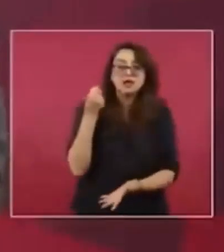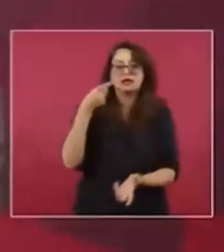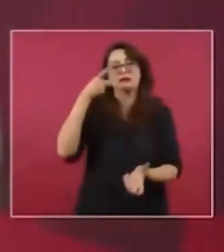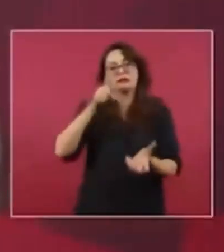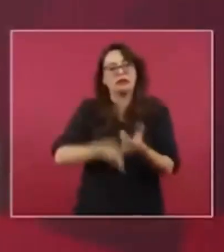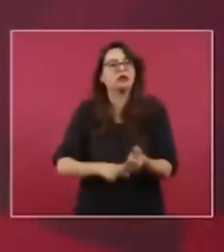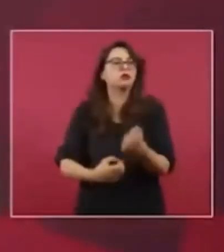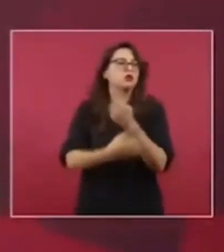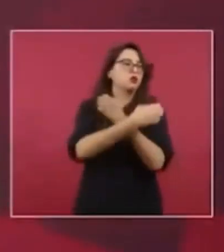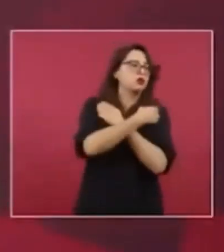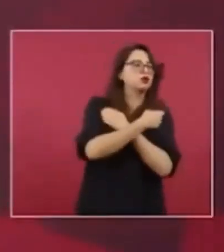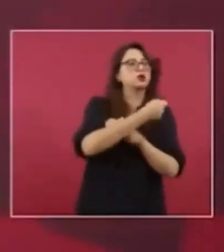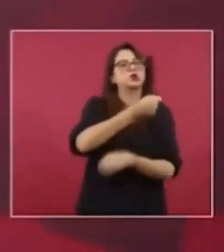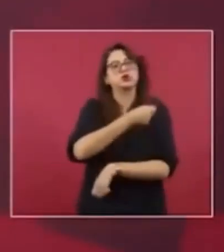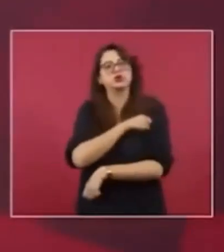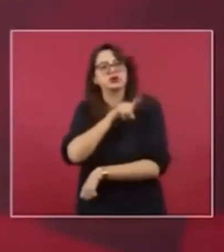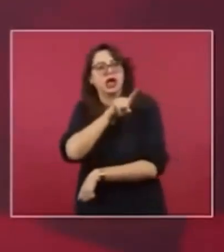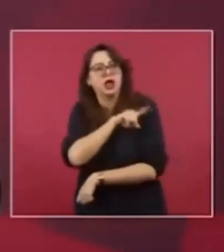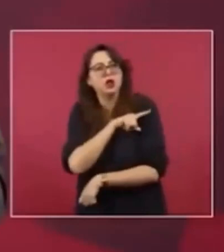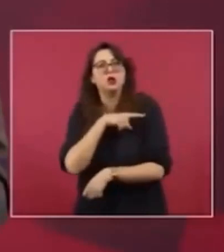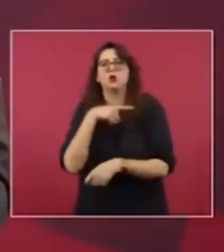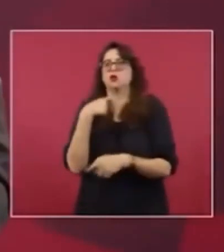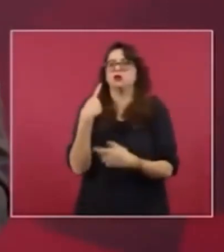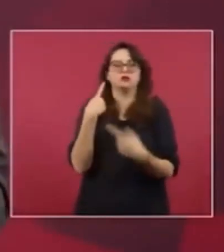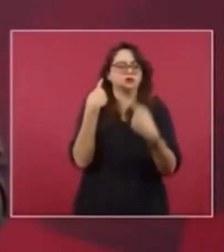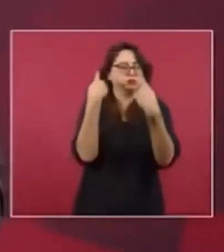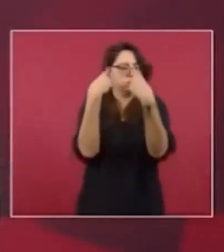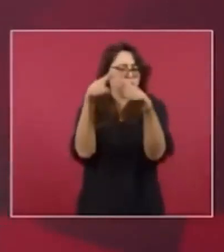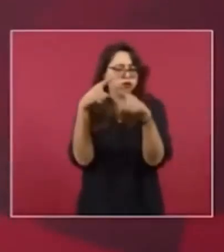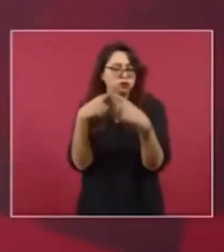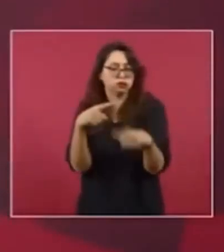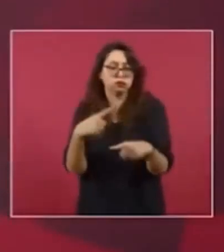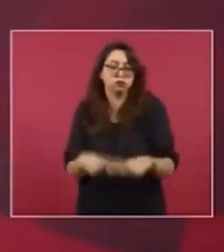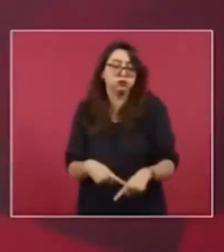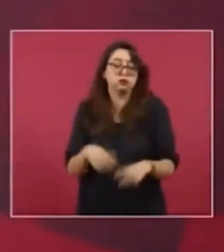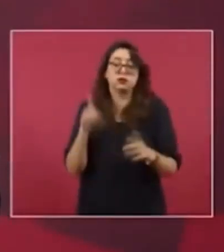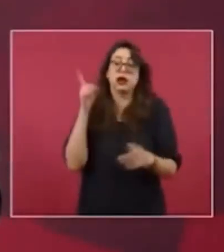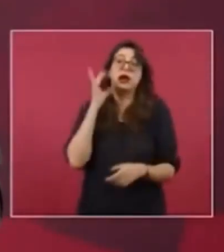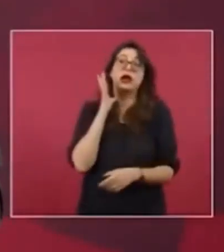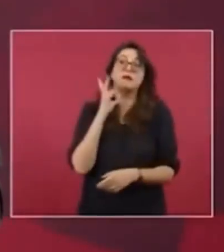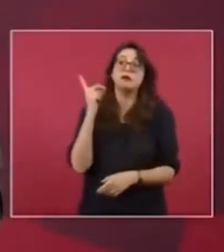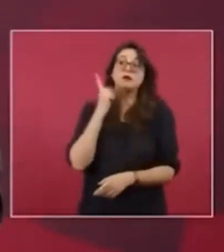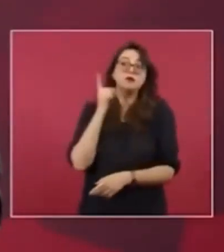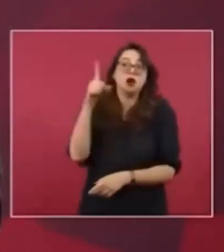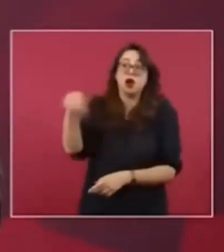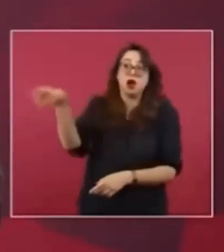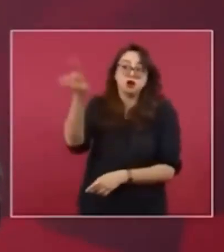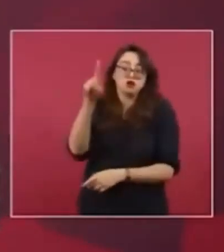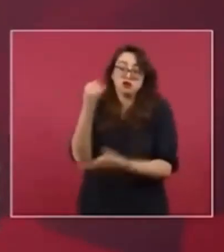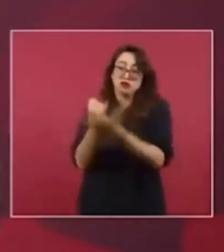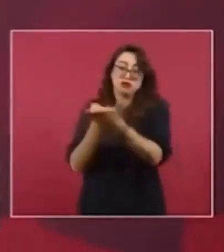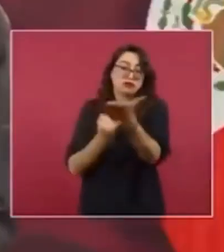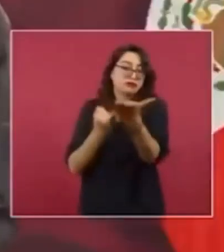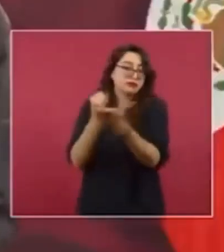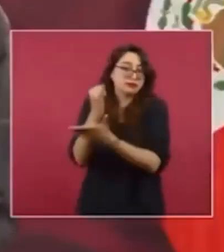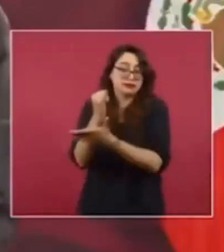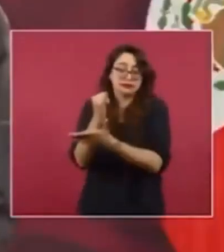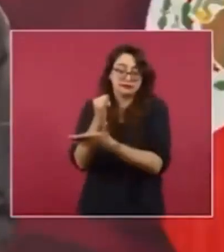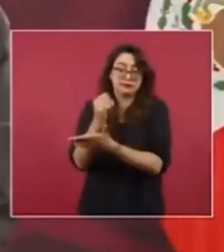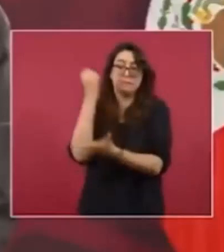facultad exclusiva de la Cámara de Diputados aprobar el presupuesto. Entonces se entrega los